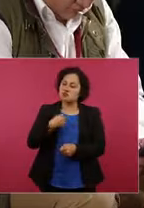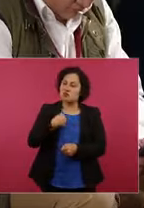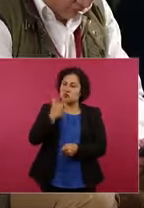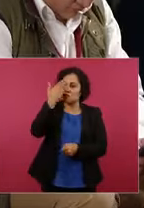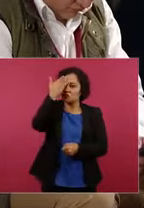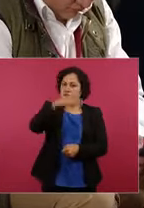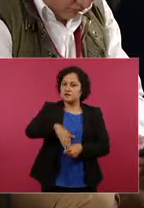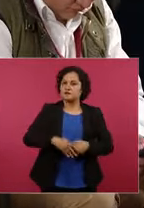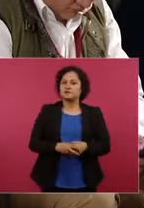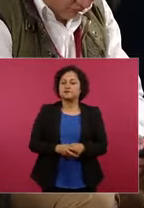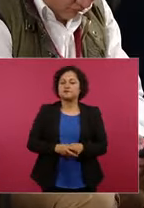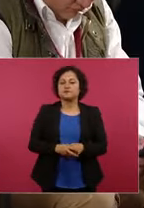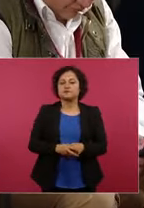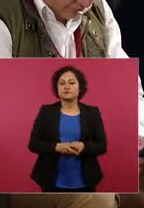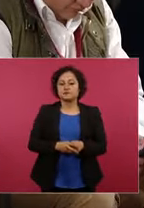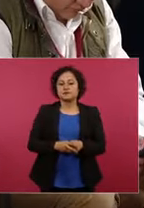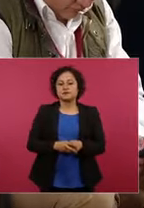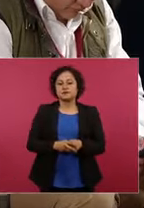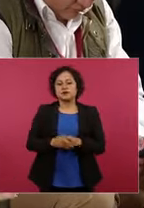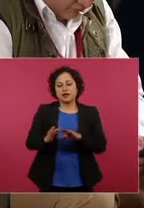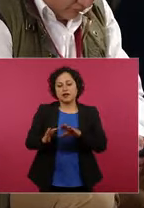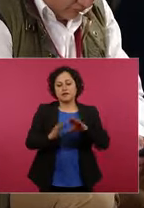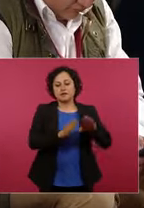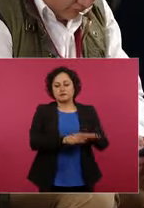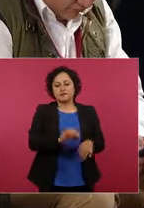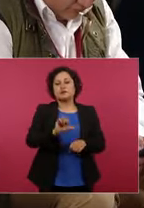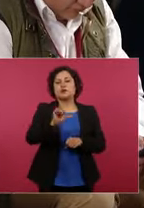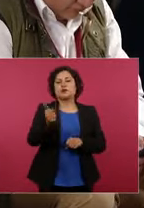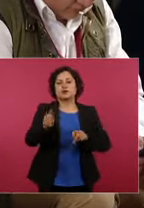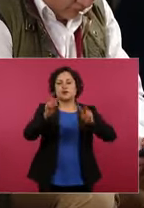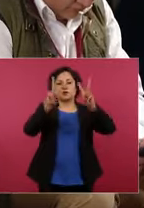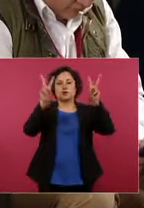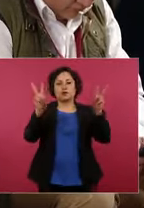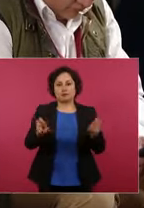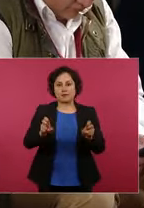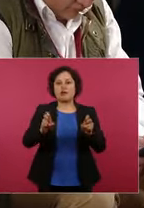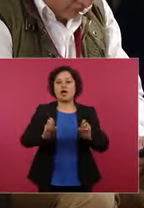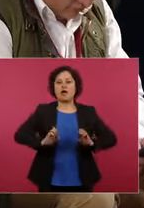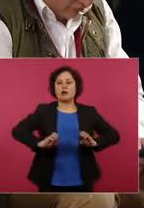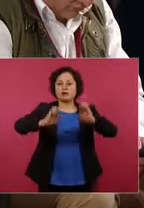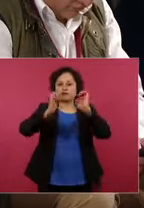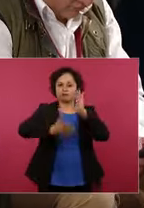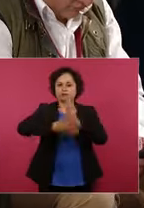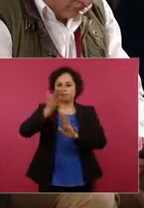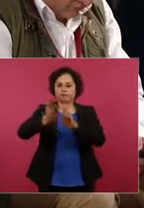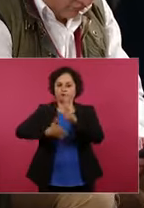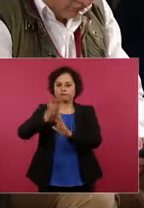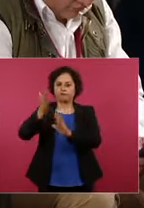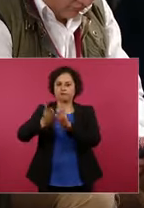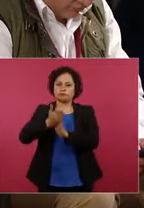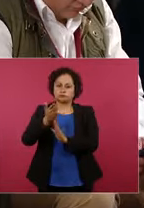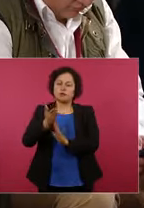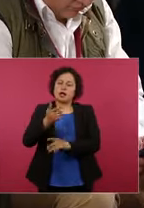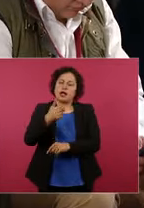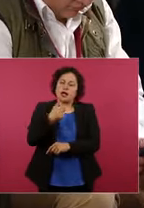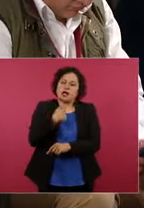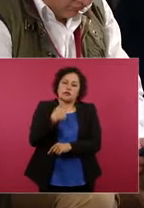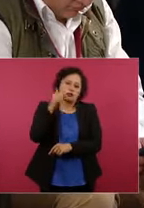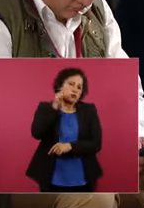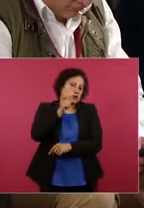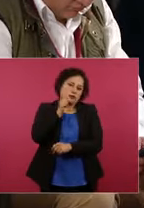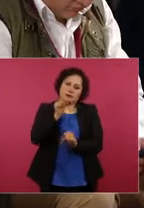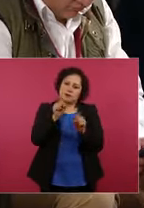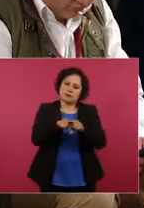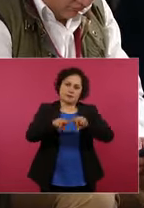Volviendo al tema que siempre he venido aquí, del tema inmobiliario, seguimos con las investigaciones. En Puerto